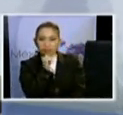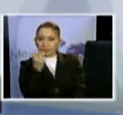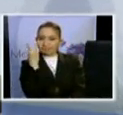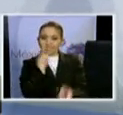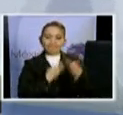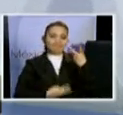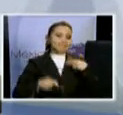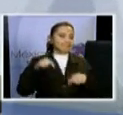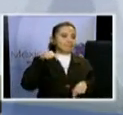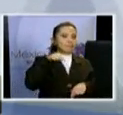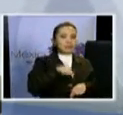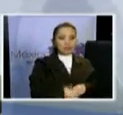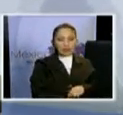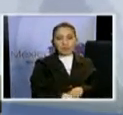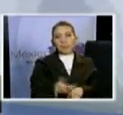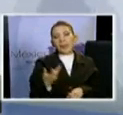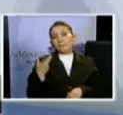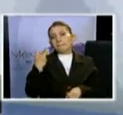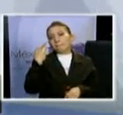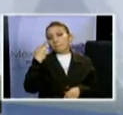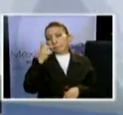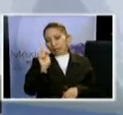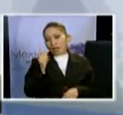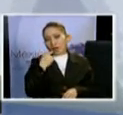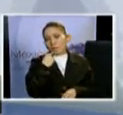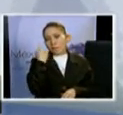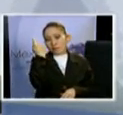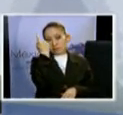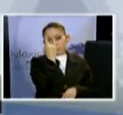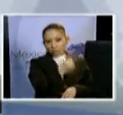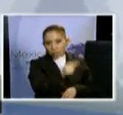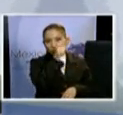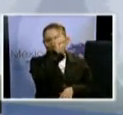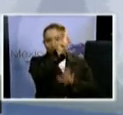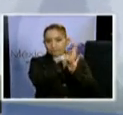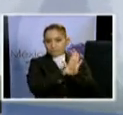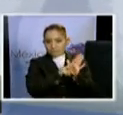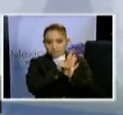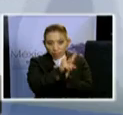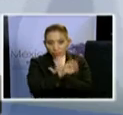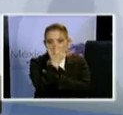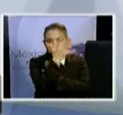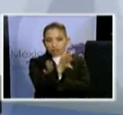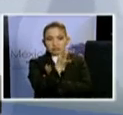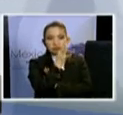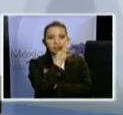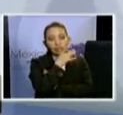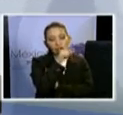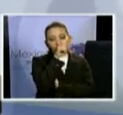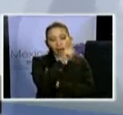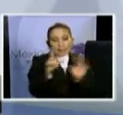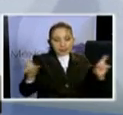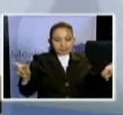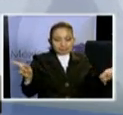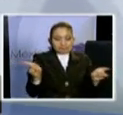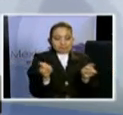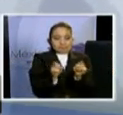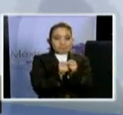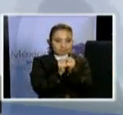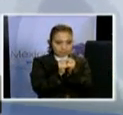estar presente con nosotros. Sin embargo, envió un video de 10 minutos en donde pues resume